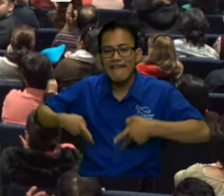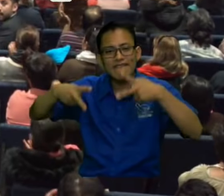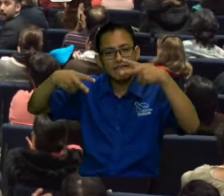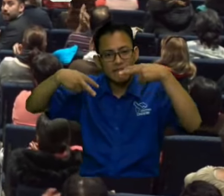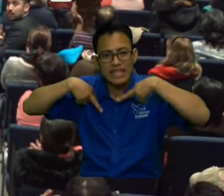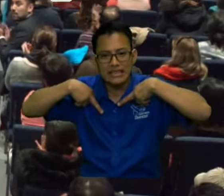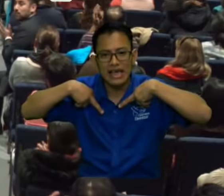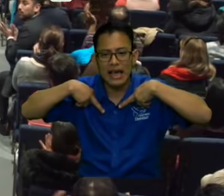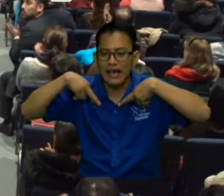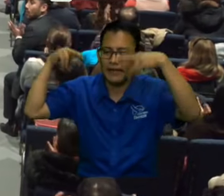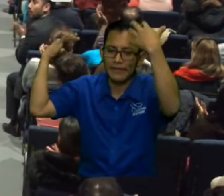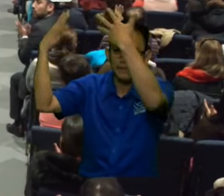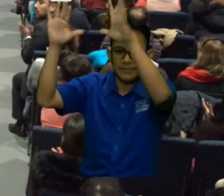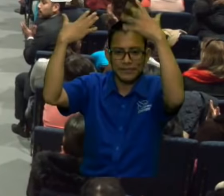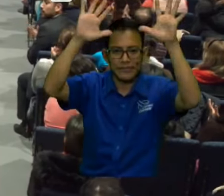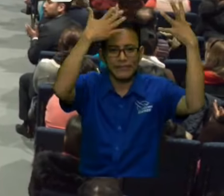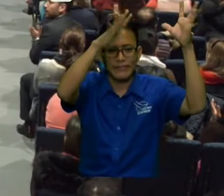viene.